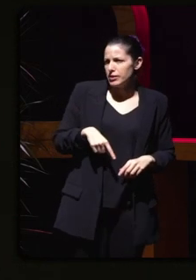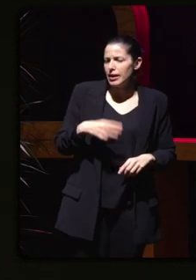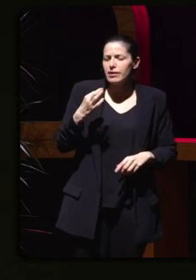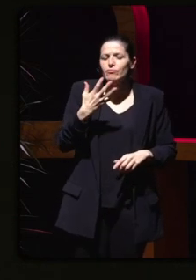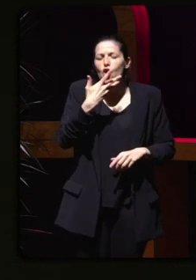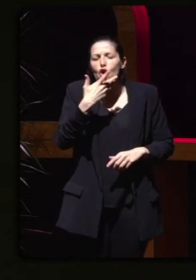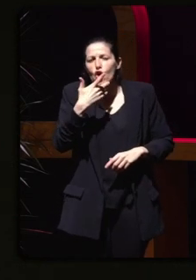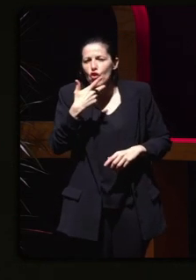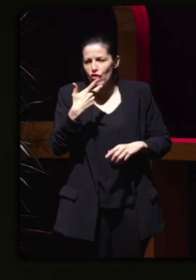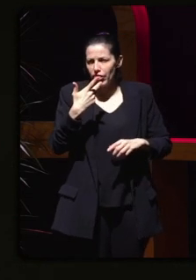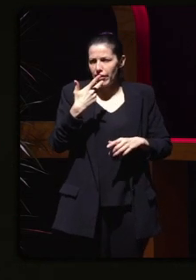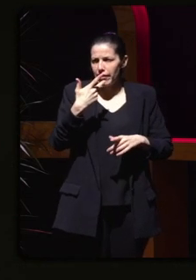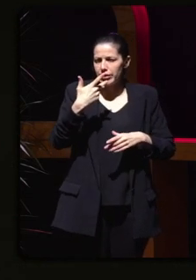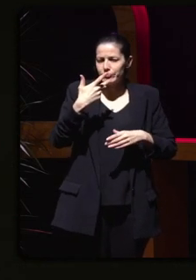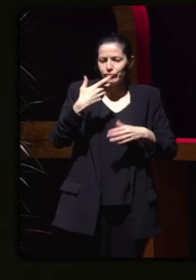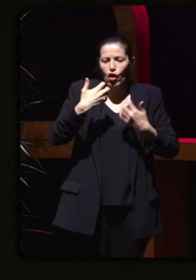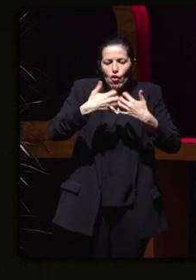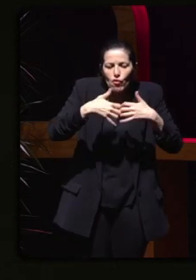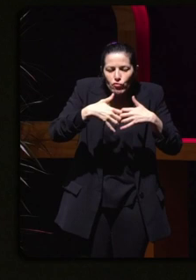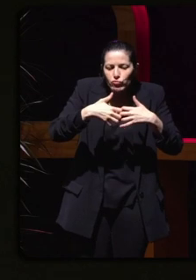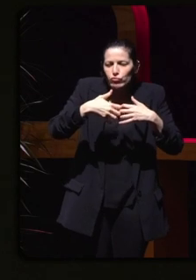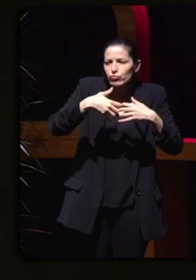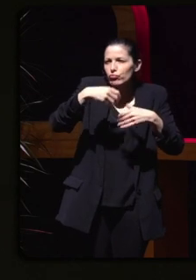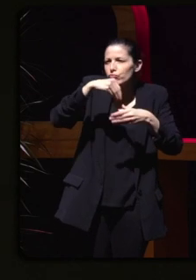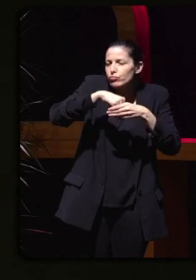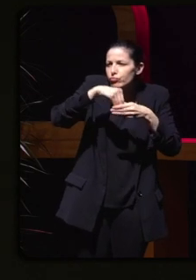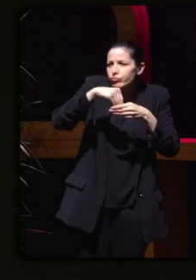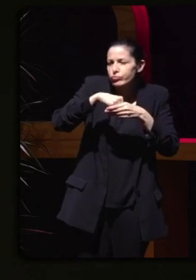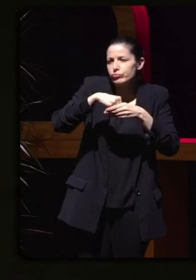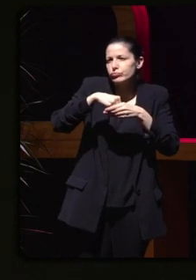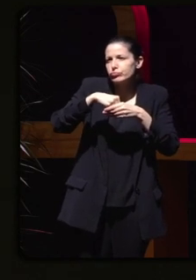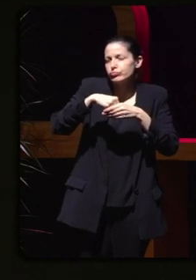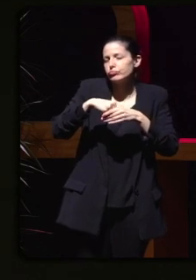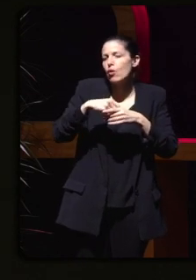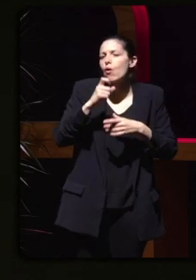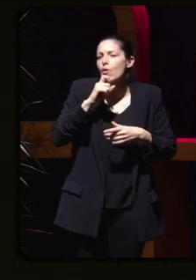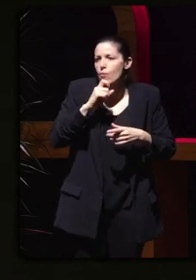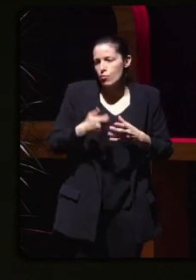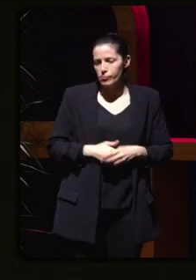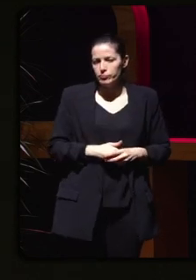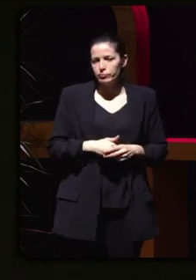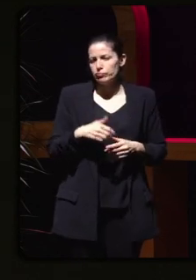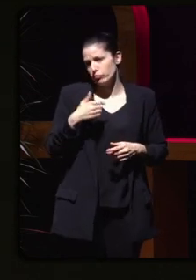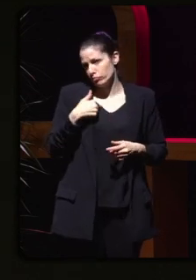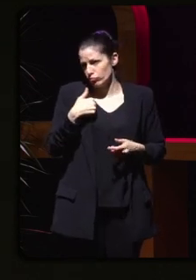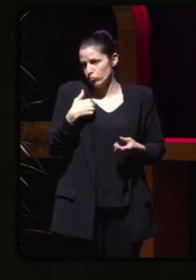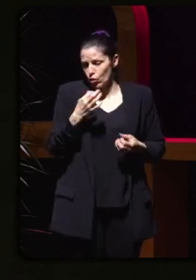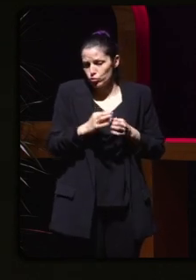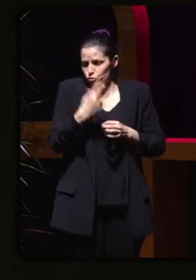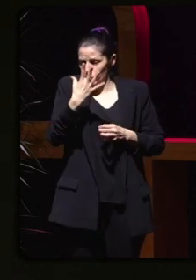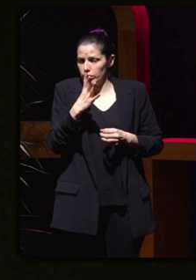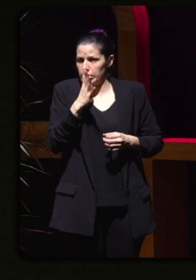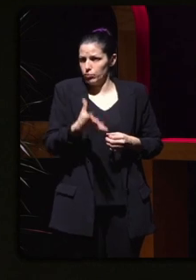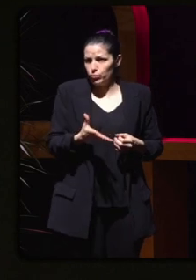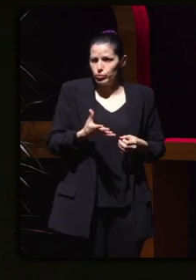entre muchos opinadores de televisión y yo tengo suerte en ese sentido porque me dedico a escribir televisión al mismo tiempo